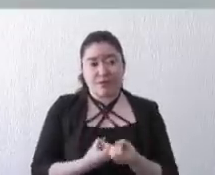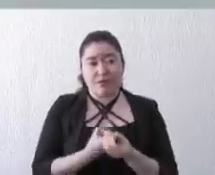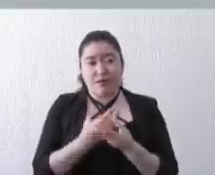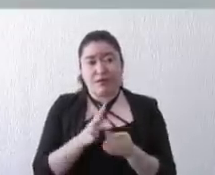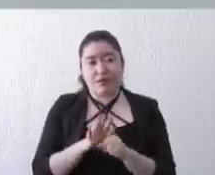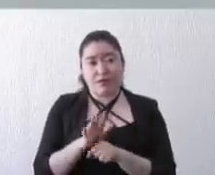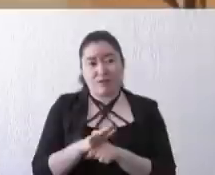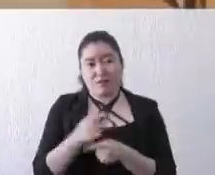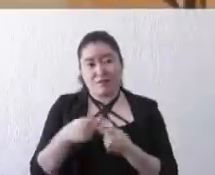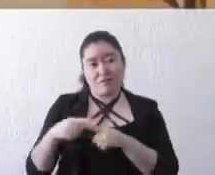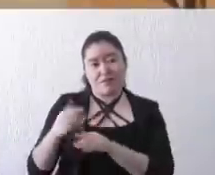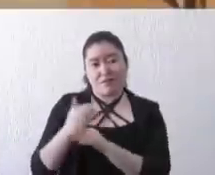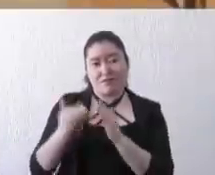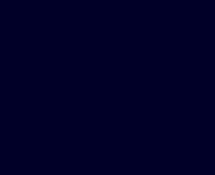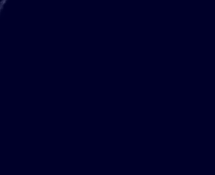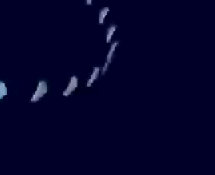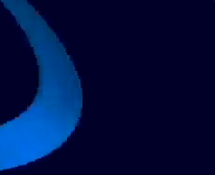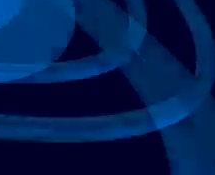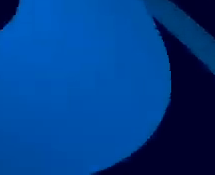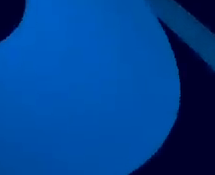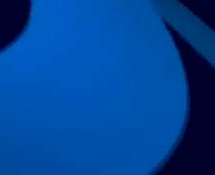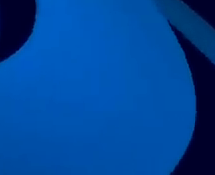México. Muchas gracias. Gracias.